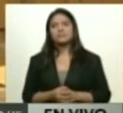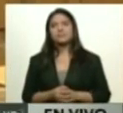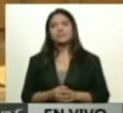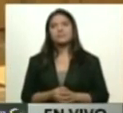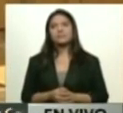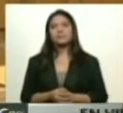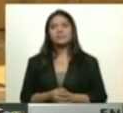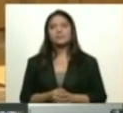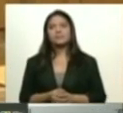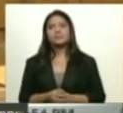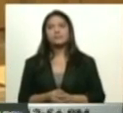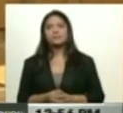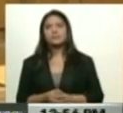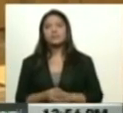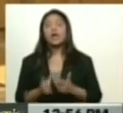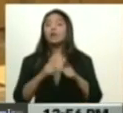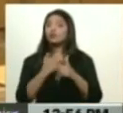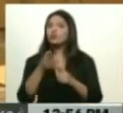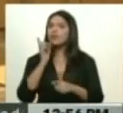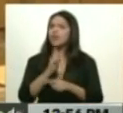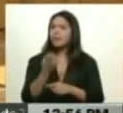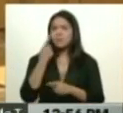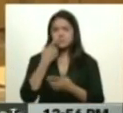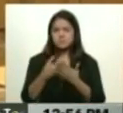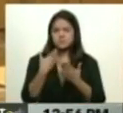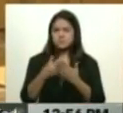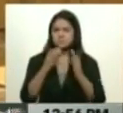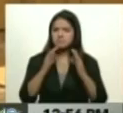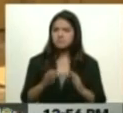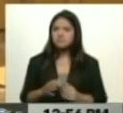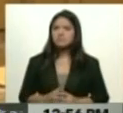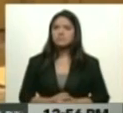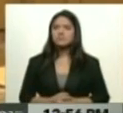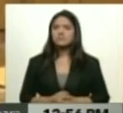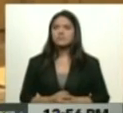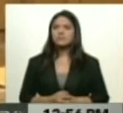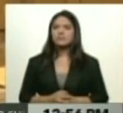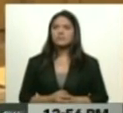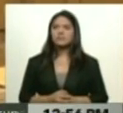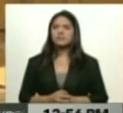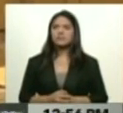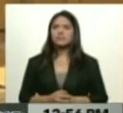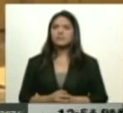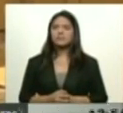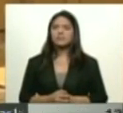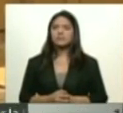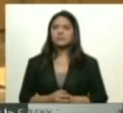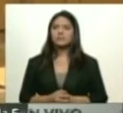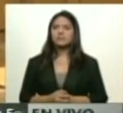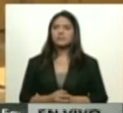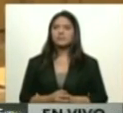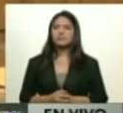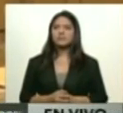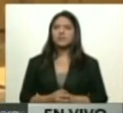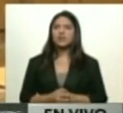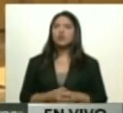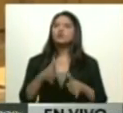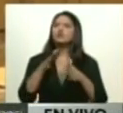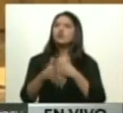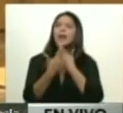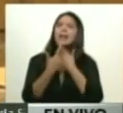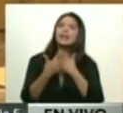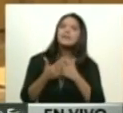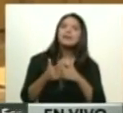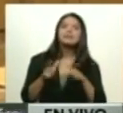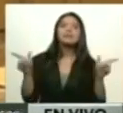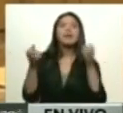Hay que poner entonces en evidencia un punto sobre esta libertad de expresión